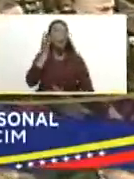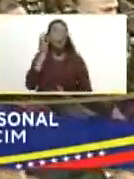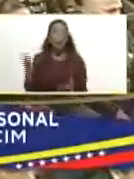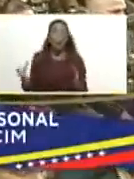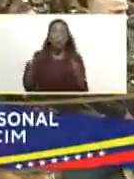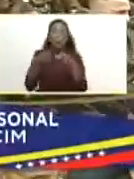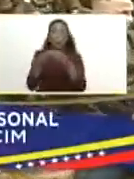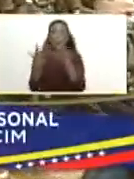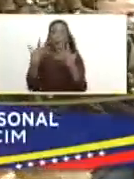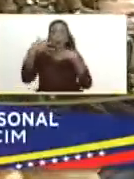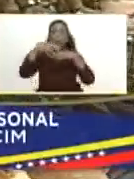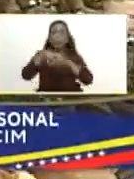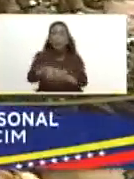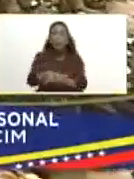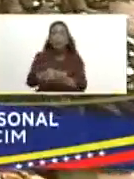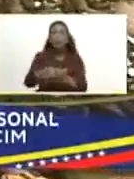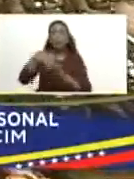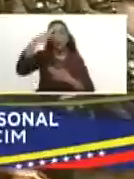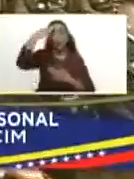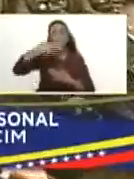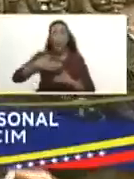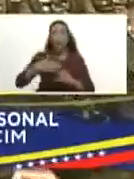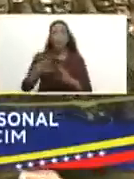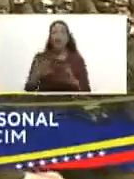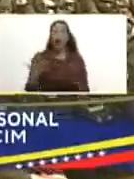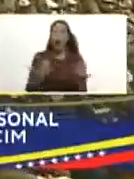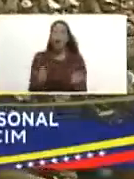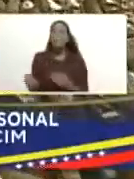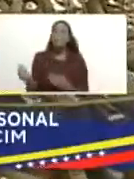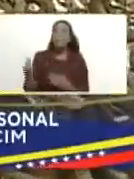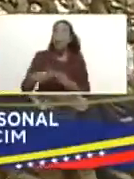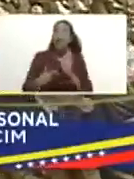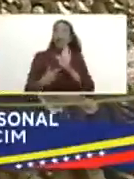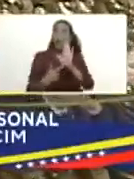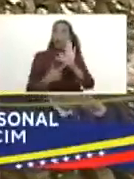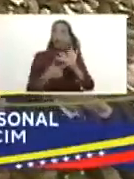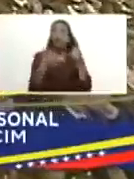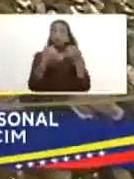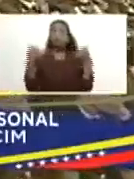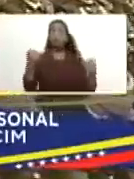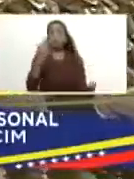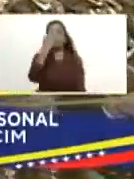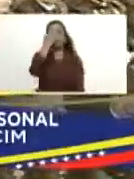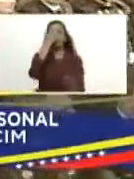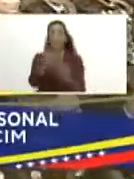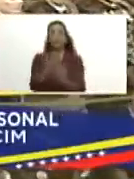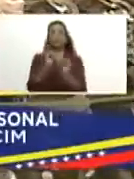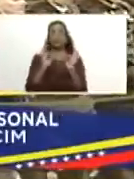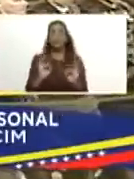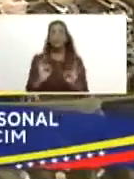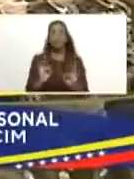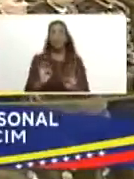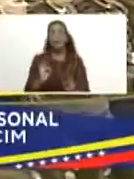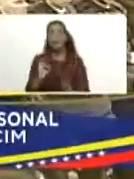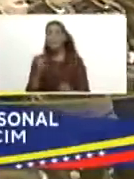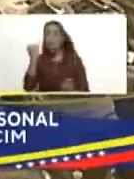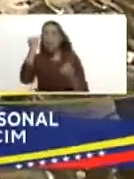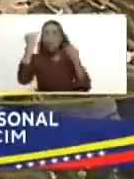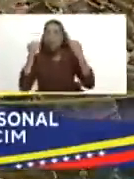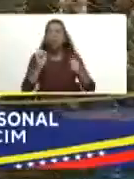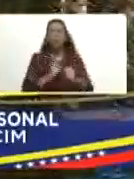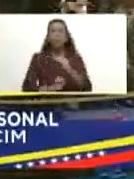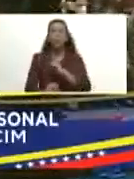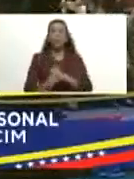conformado nuestro cuerpo castrense, quienes están además en la primera línea de combate, de batalla, siempre cohesionados,